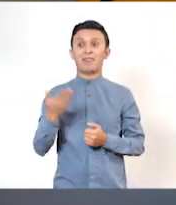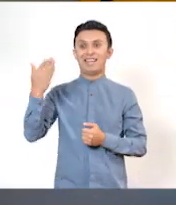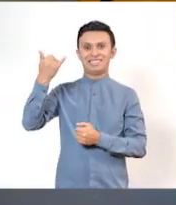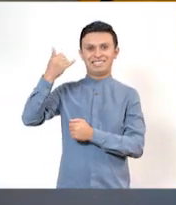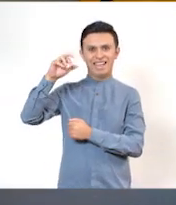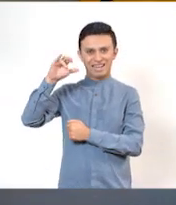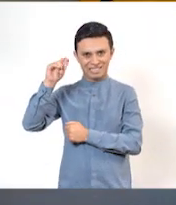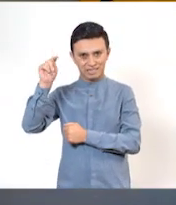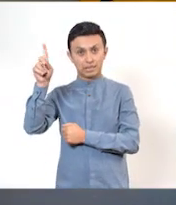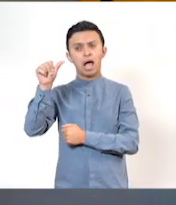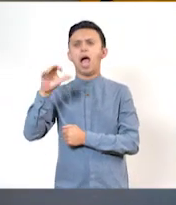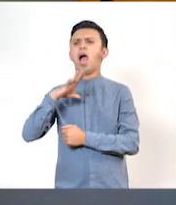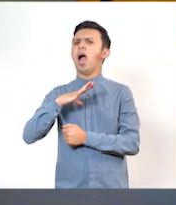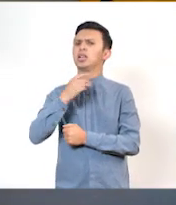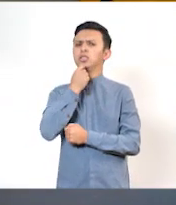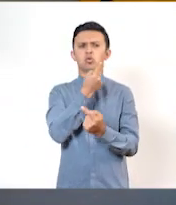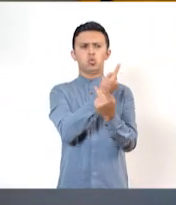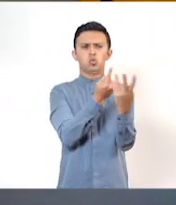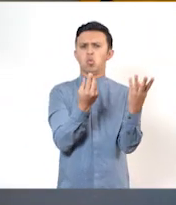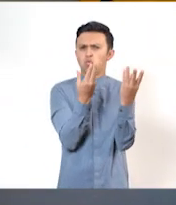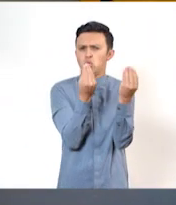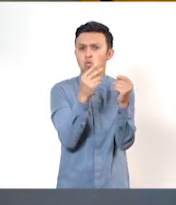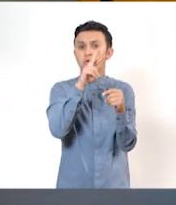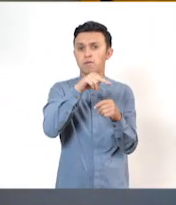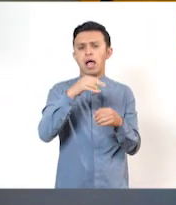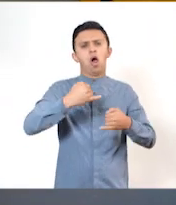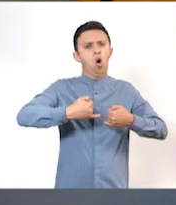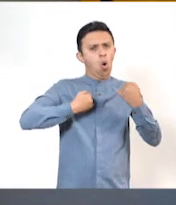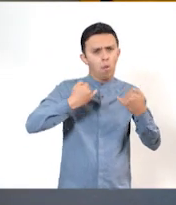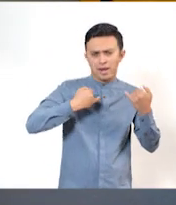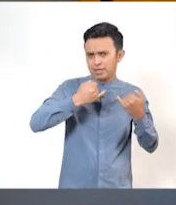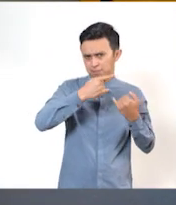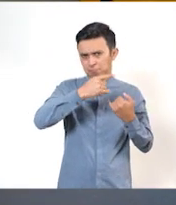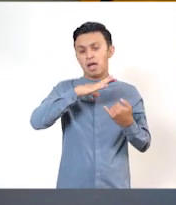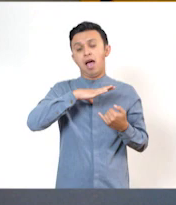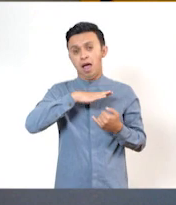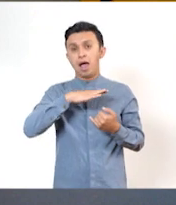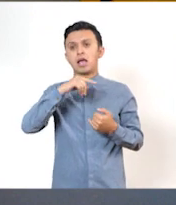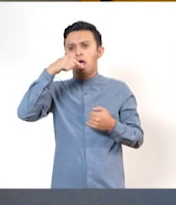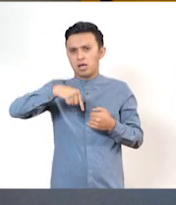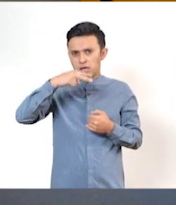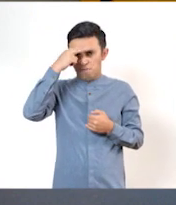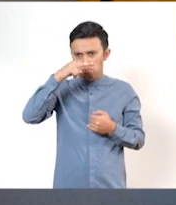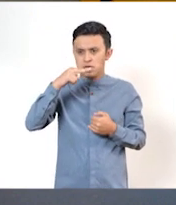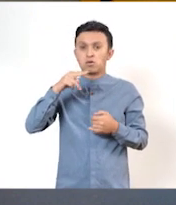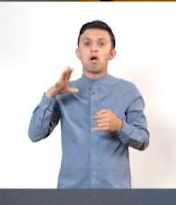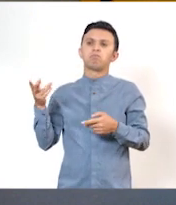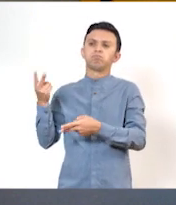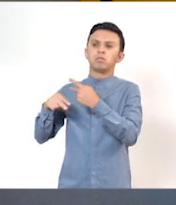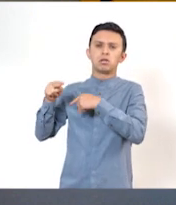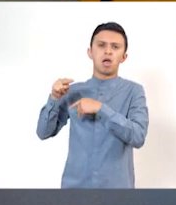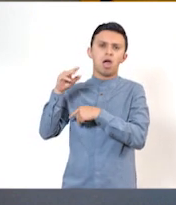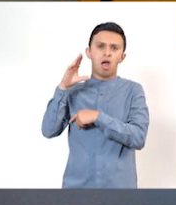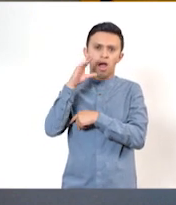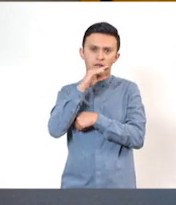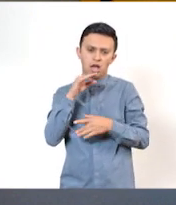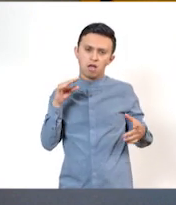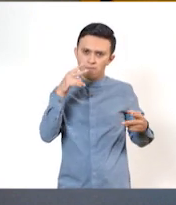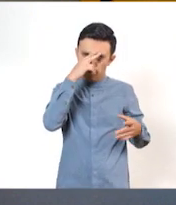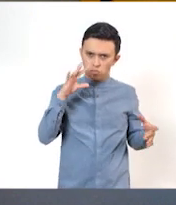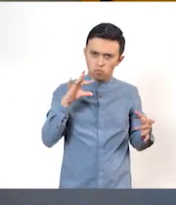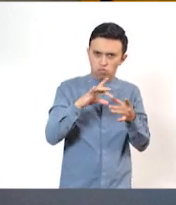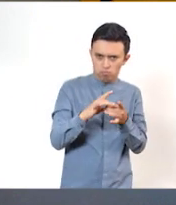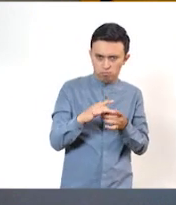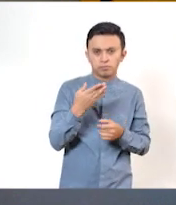Así como Yaritza Guadalupe, hay muchísimos niñas, niños y adolescentes afromexicanos en nuestro país. Sí, y es